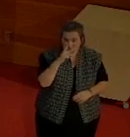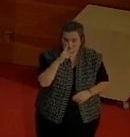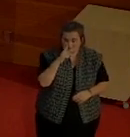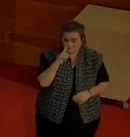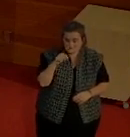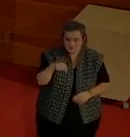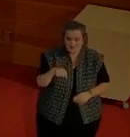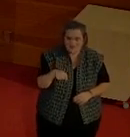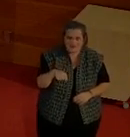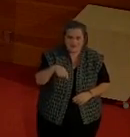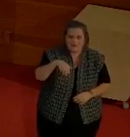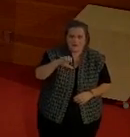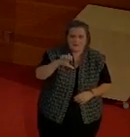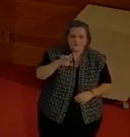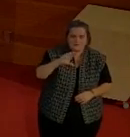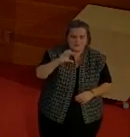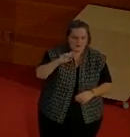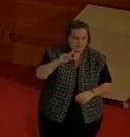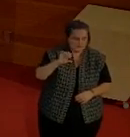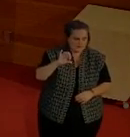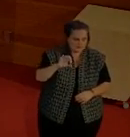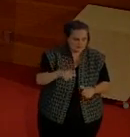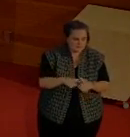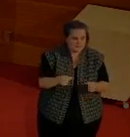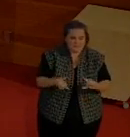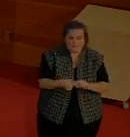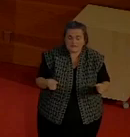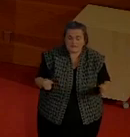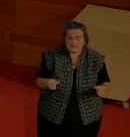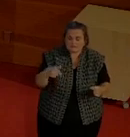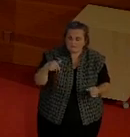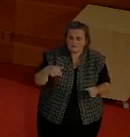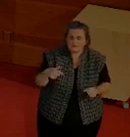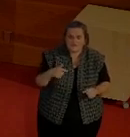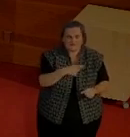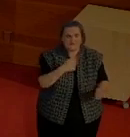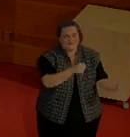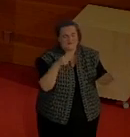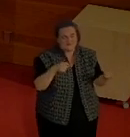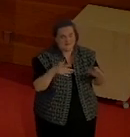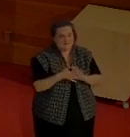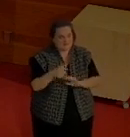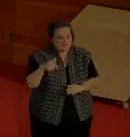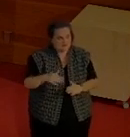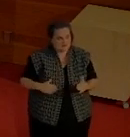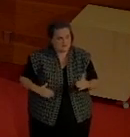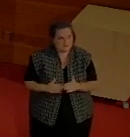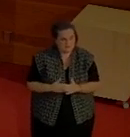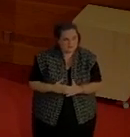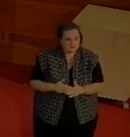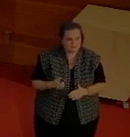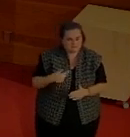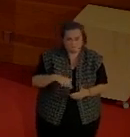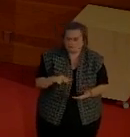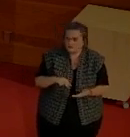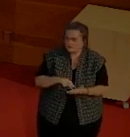Mercedes que tenían que venir piezas de allí y se tuvo que paralizar esto tenemos que invertir en tecnología punta nosotros